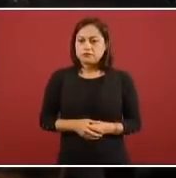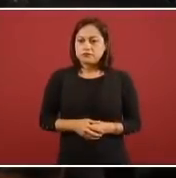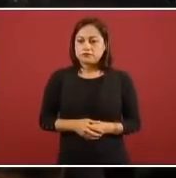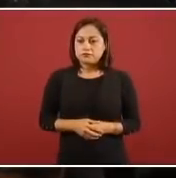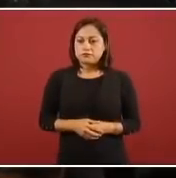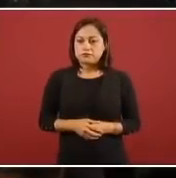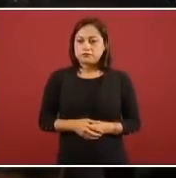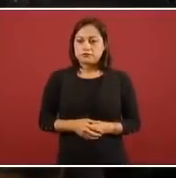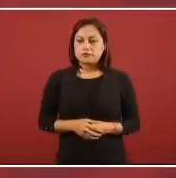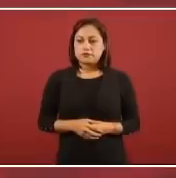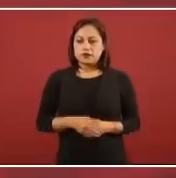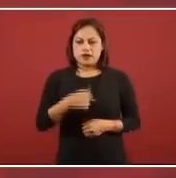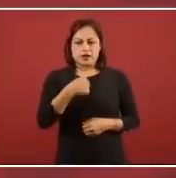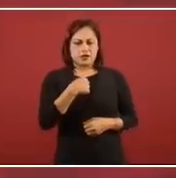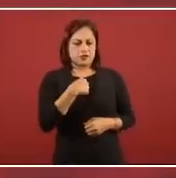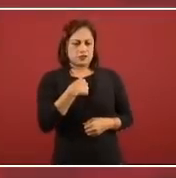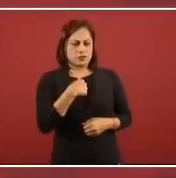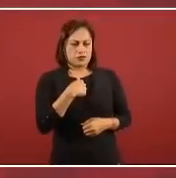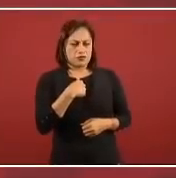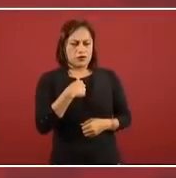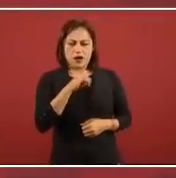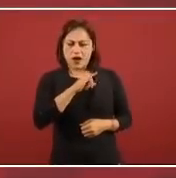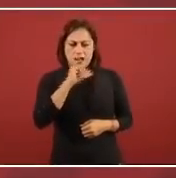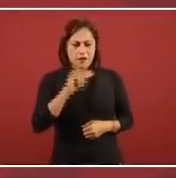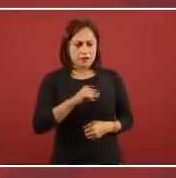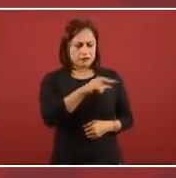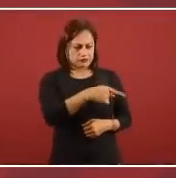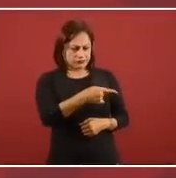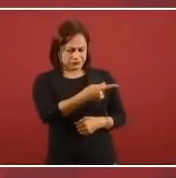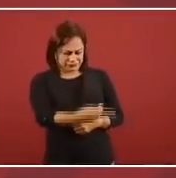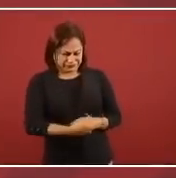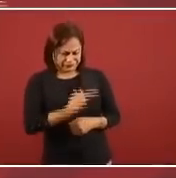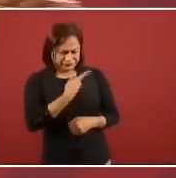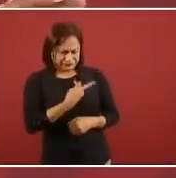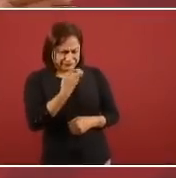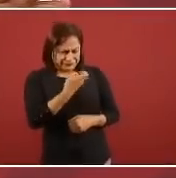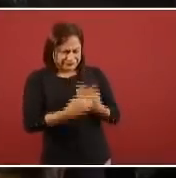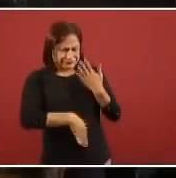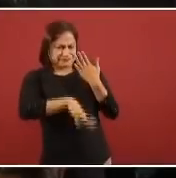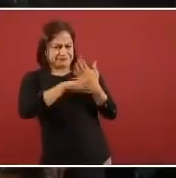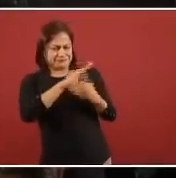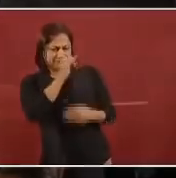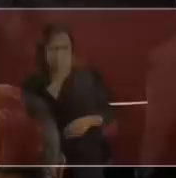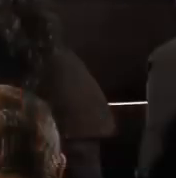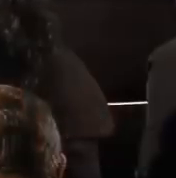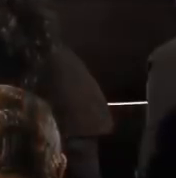No sentí que me agredieras. Además, nadie me ha agredido.